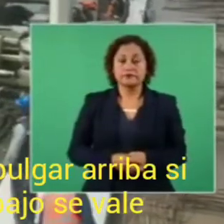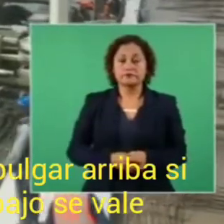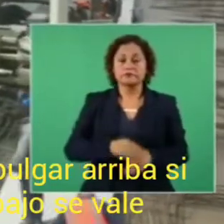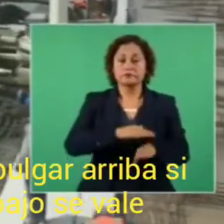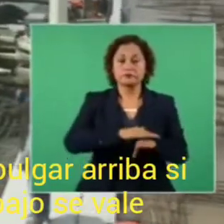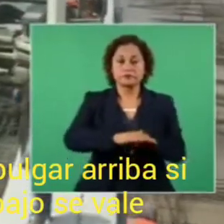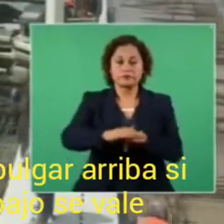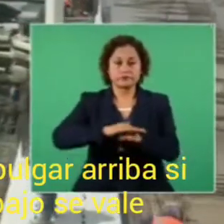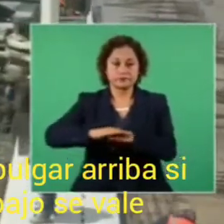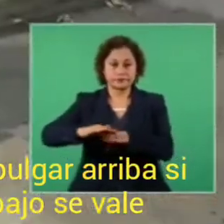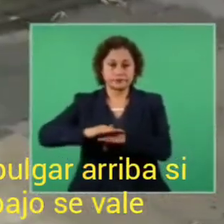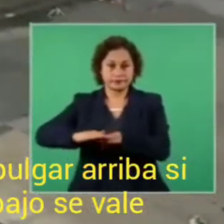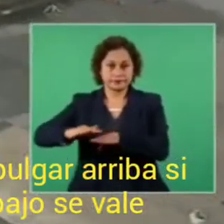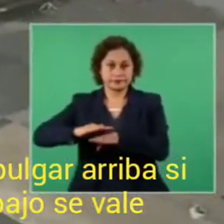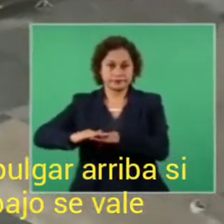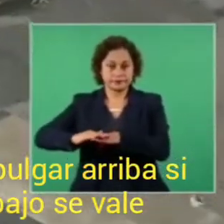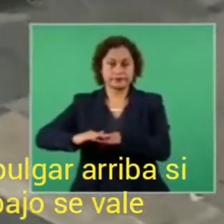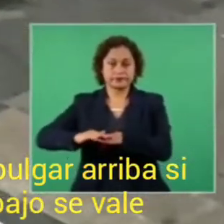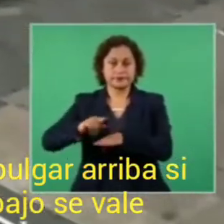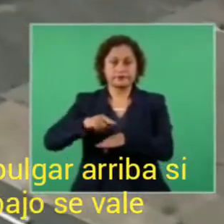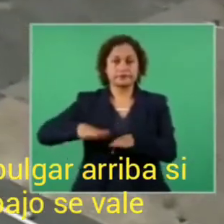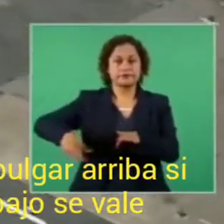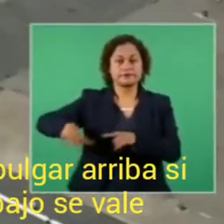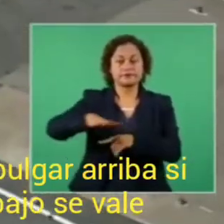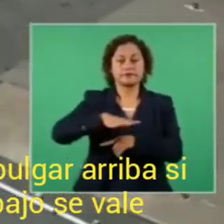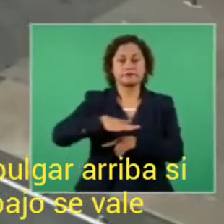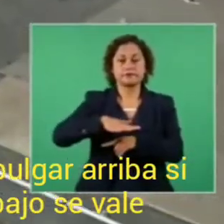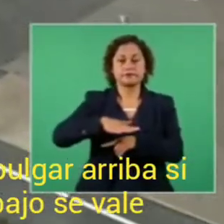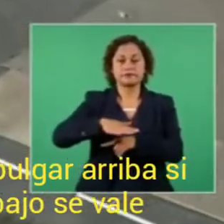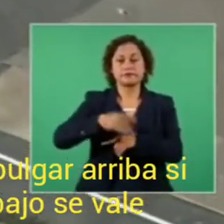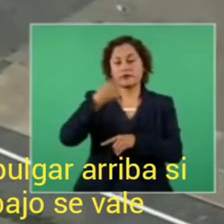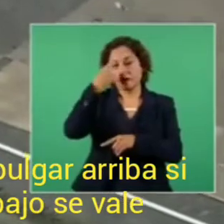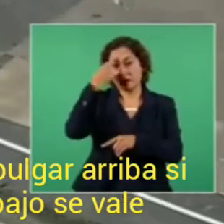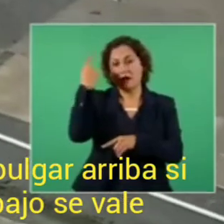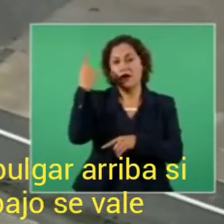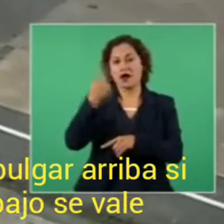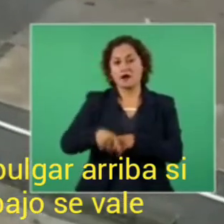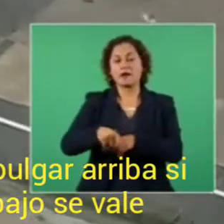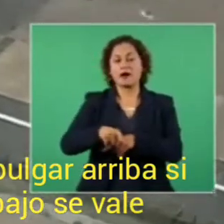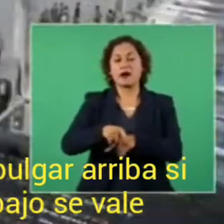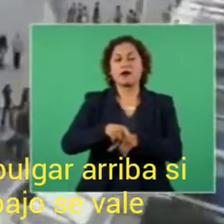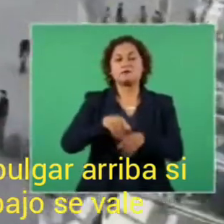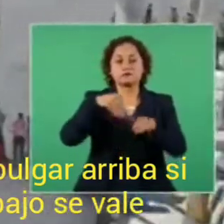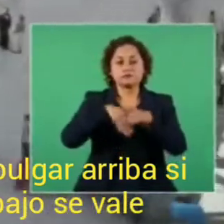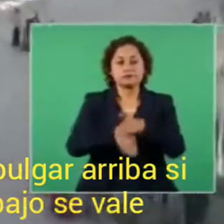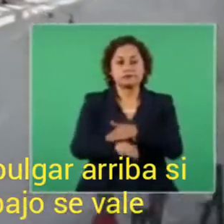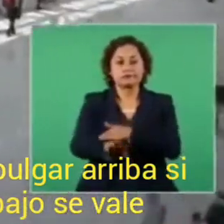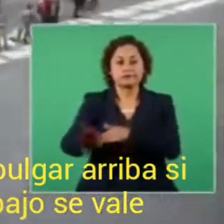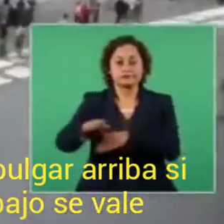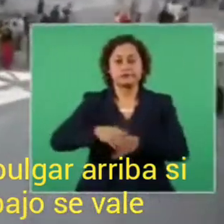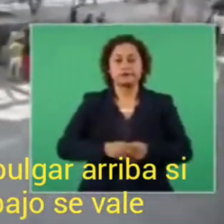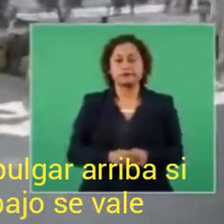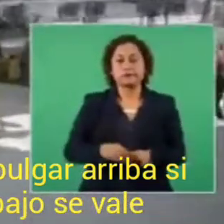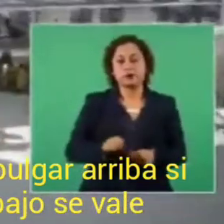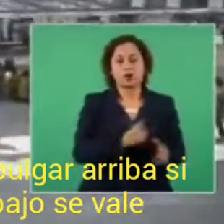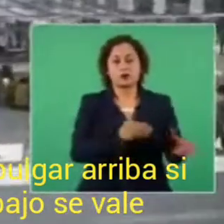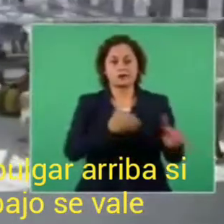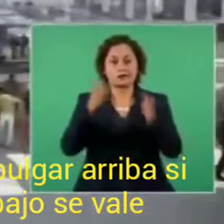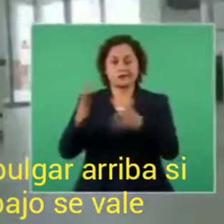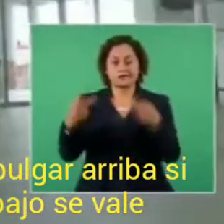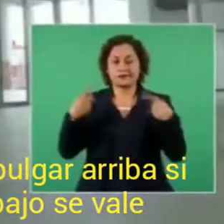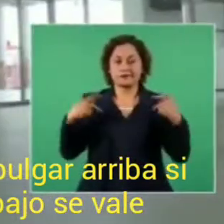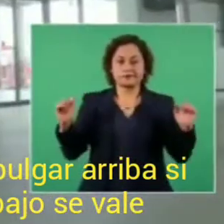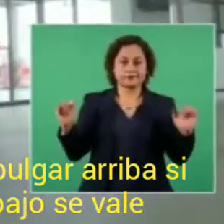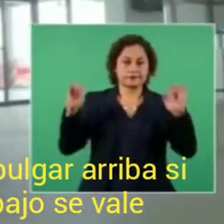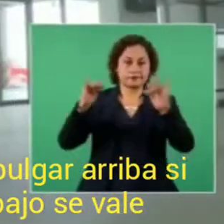de concreto en márgenes de calles de rodaje, como parte de la estructura de los pasos a desnivel. En la terminal de pasajeros, se lleva